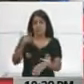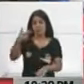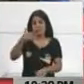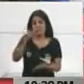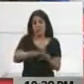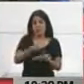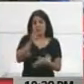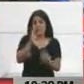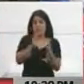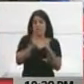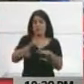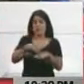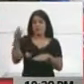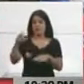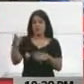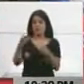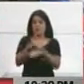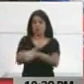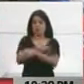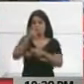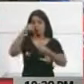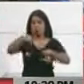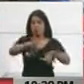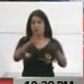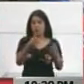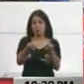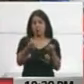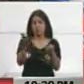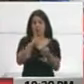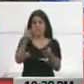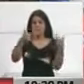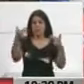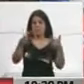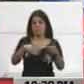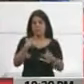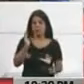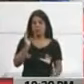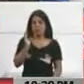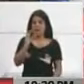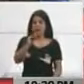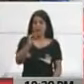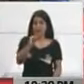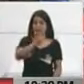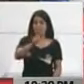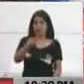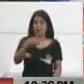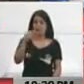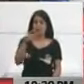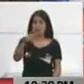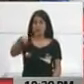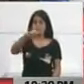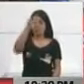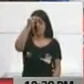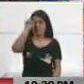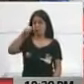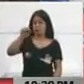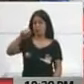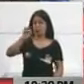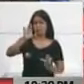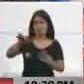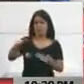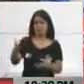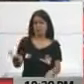se lo van a matar. Se lo van a matar, esos a los cuales usted está ahorita apoyando, porque